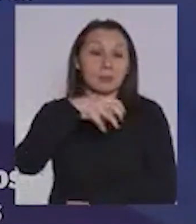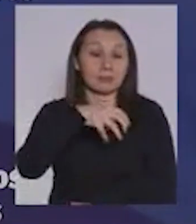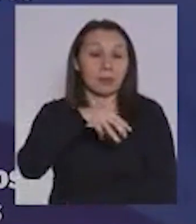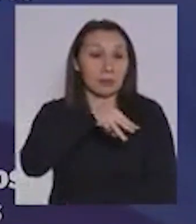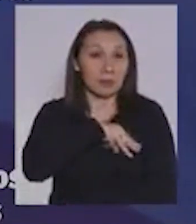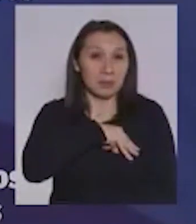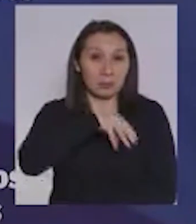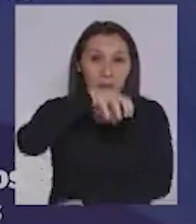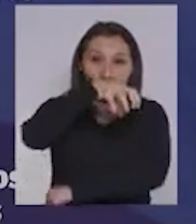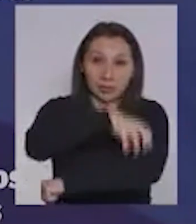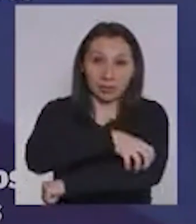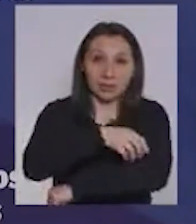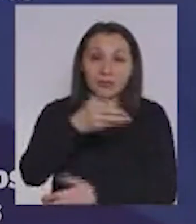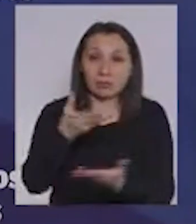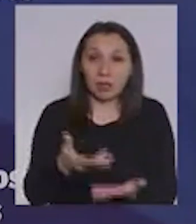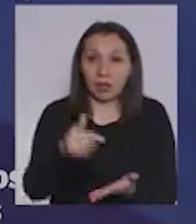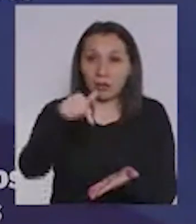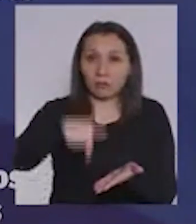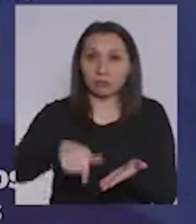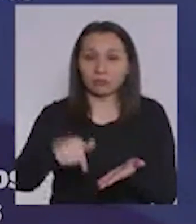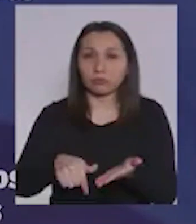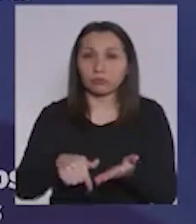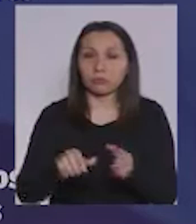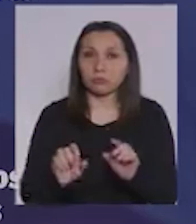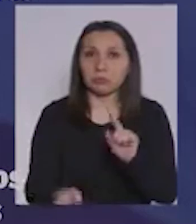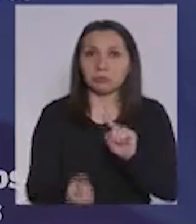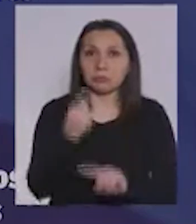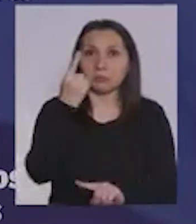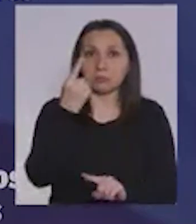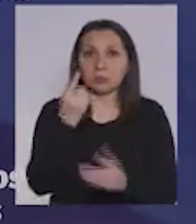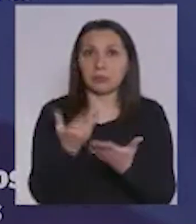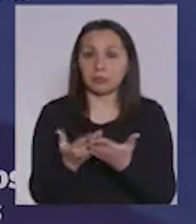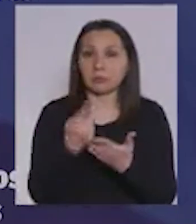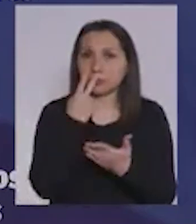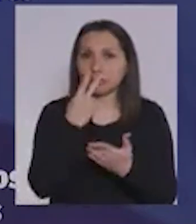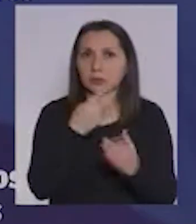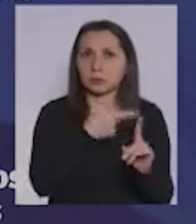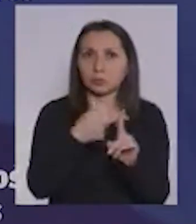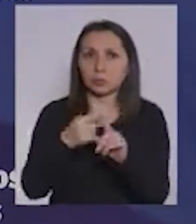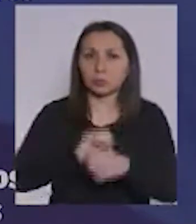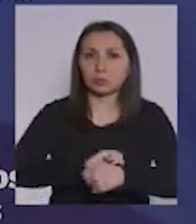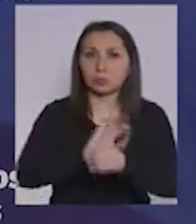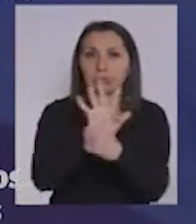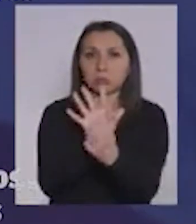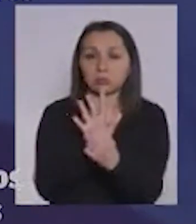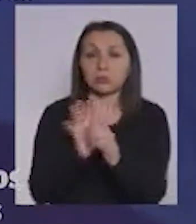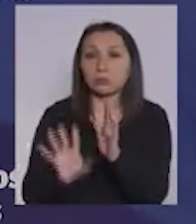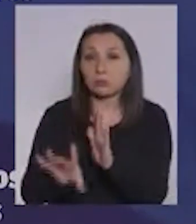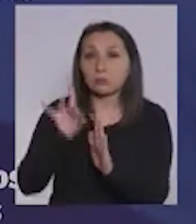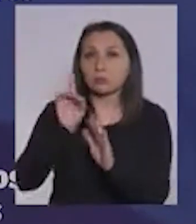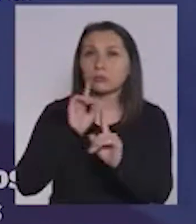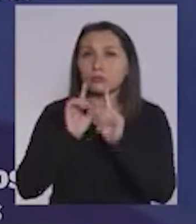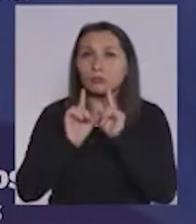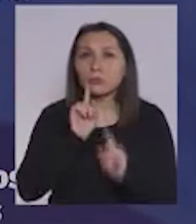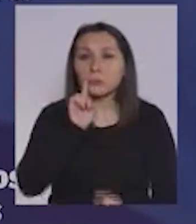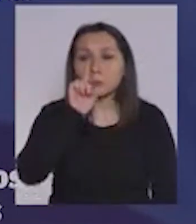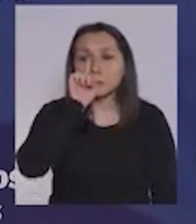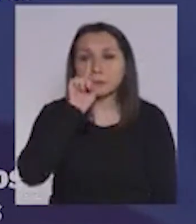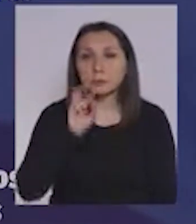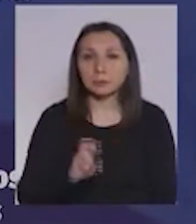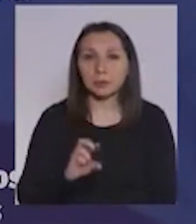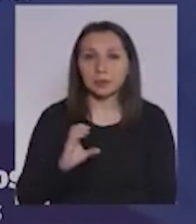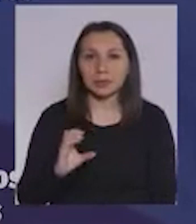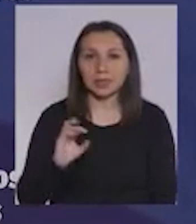tenemos hoy día en forma inédita una positividad de la reacción de polimerasa en cadena pcr